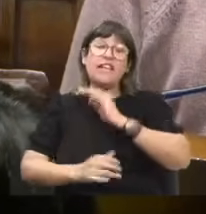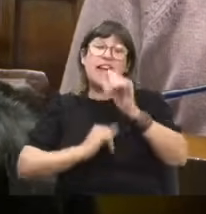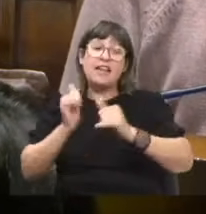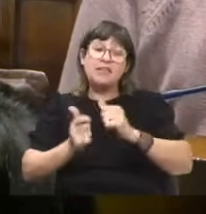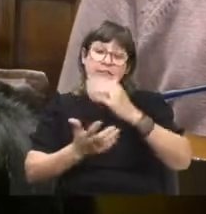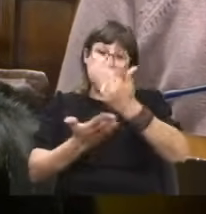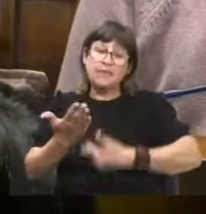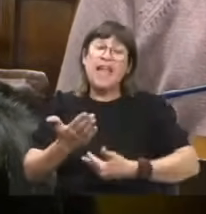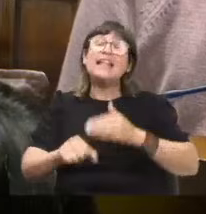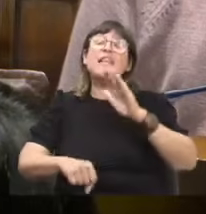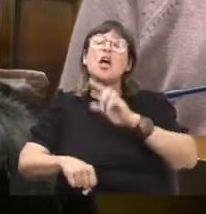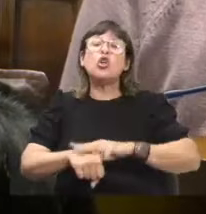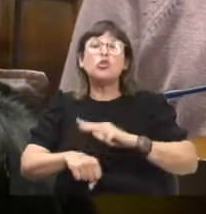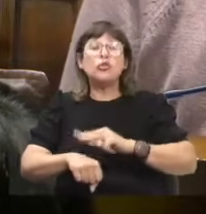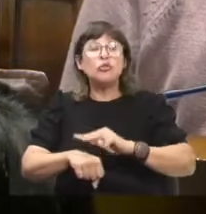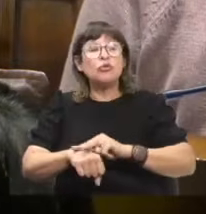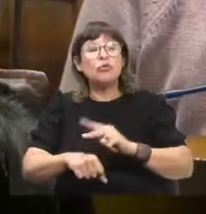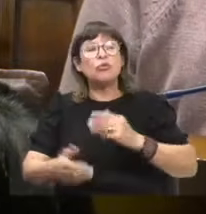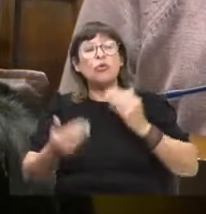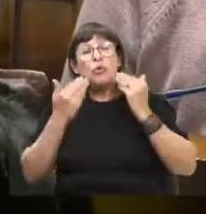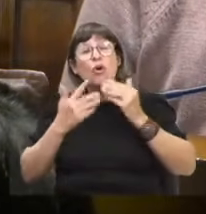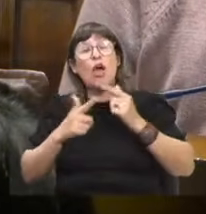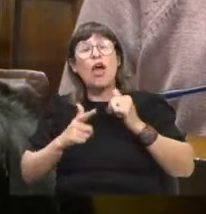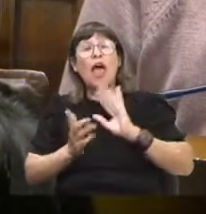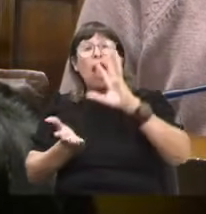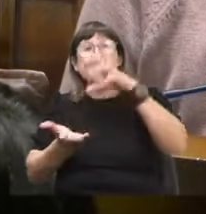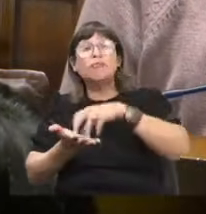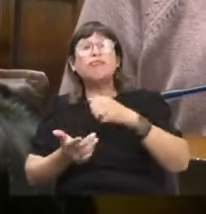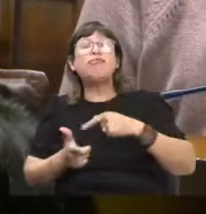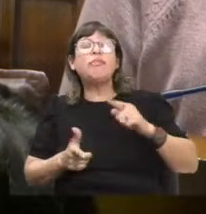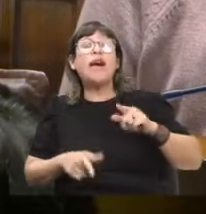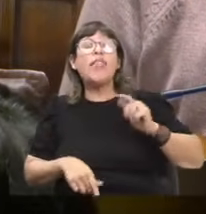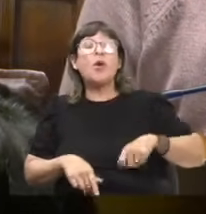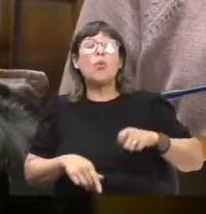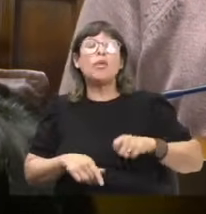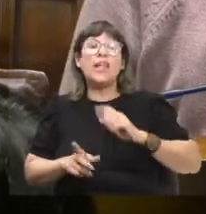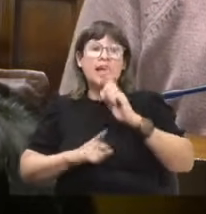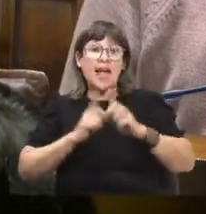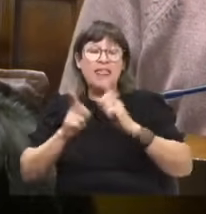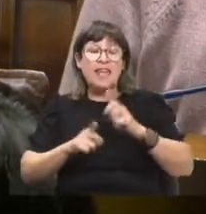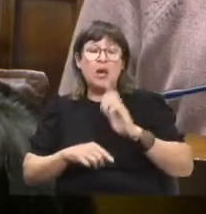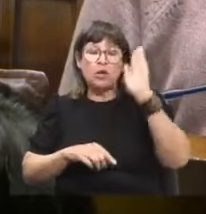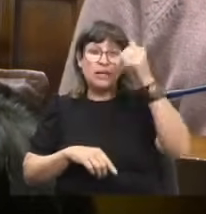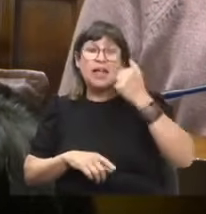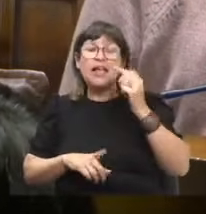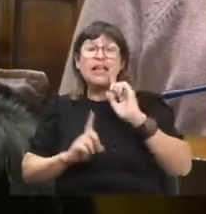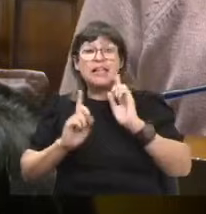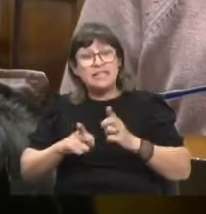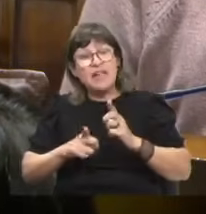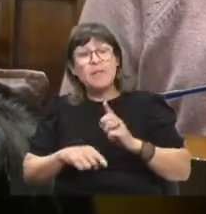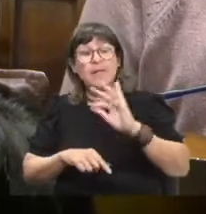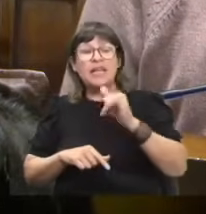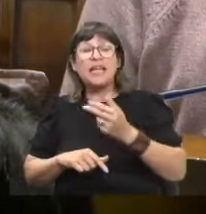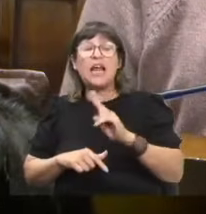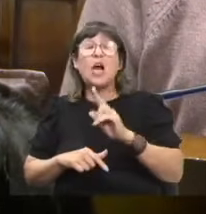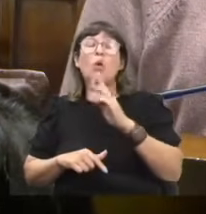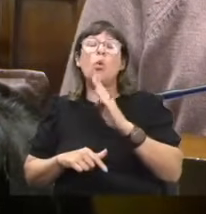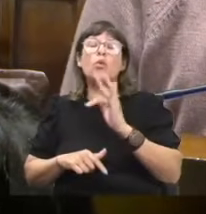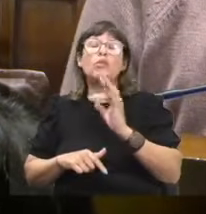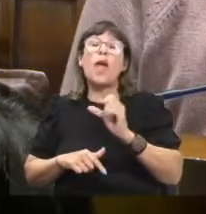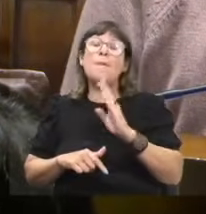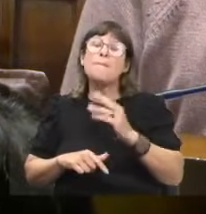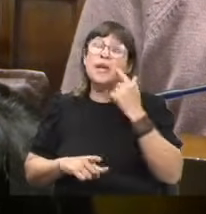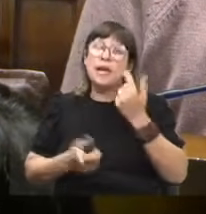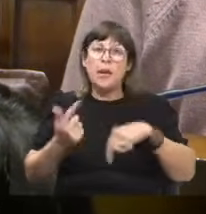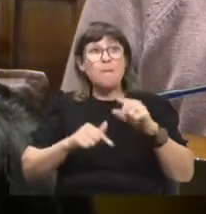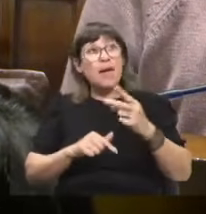la consulta a la División Jurídica de la UDELAR y, en su caso, a la JUTEP, para tener en cuenta la opinión técnica